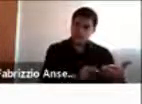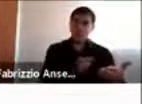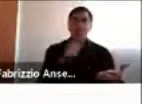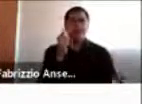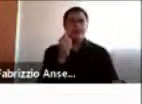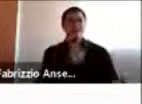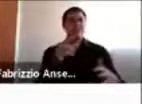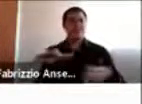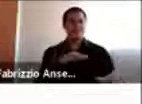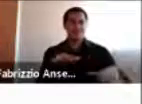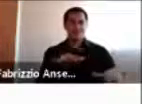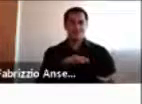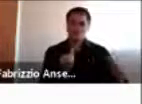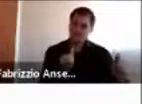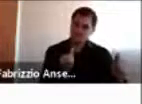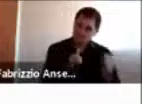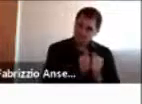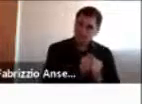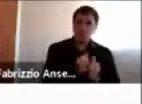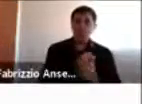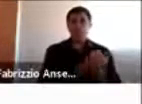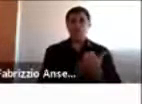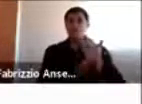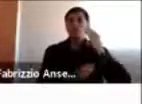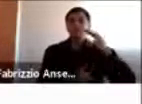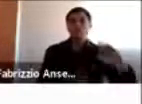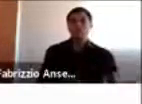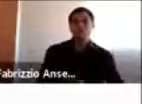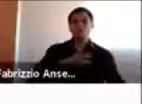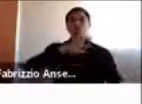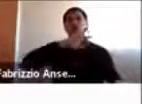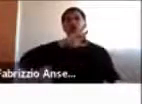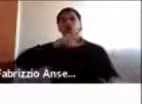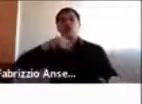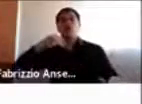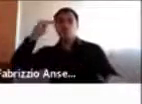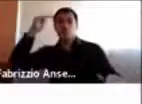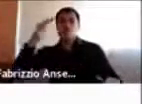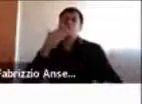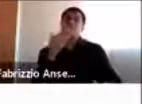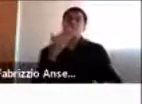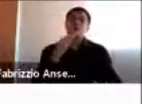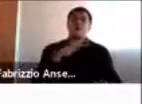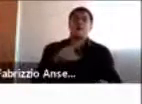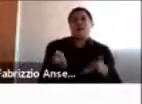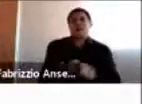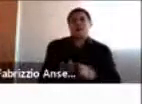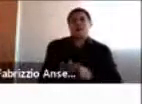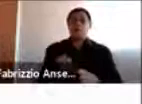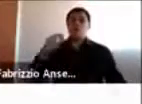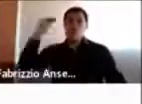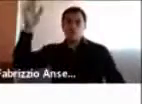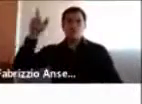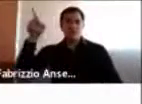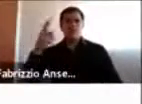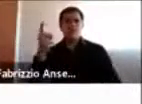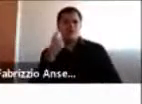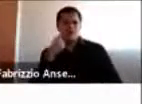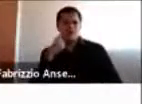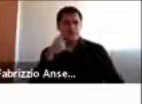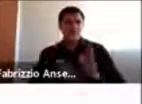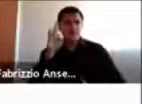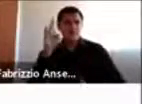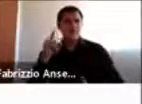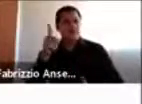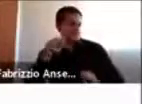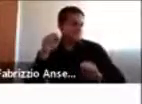actividades conjuntas entre los niños, el adulto o quizá o el hermano mayor que tiene un mayor conocimiento, ¿cierto? Pues bueno, va a ser